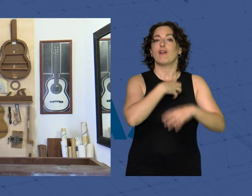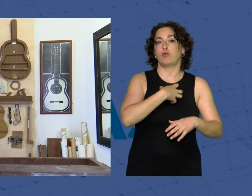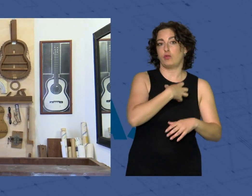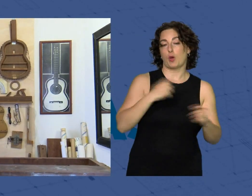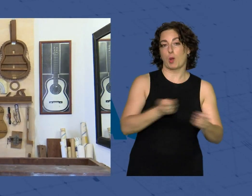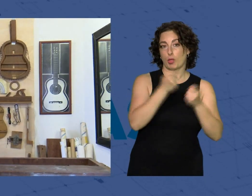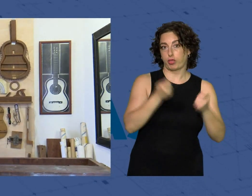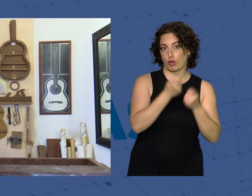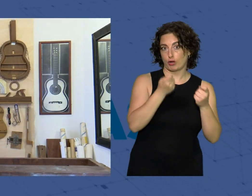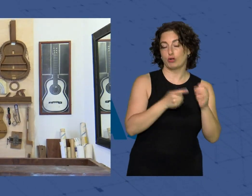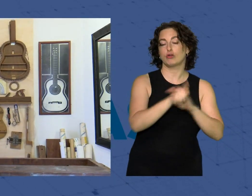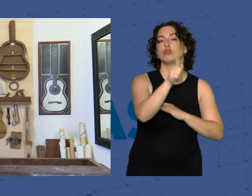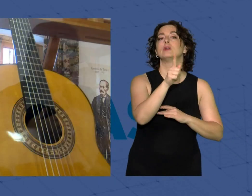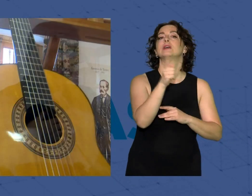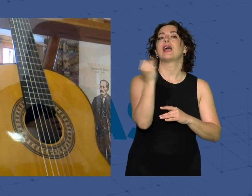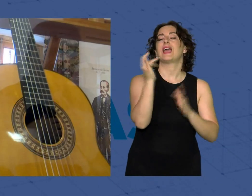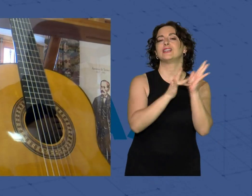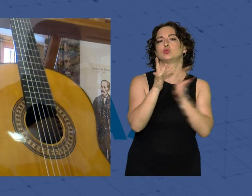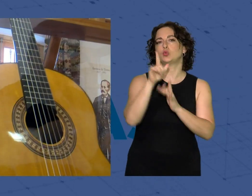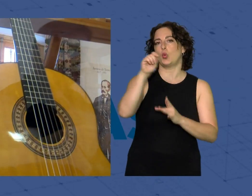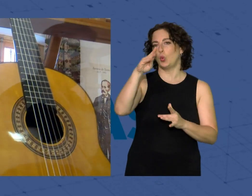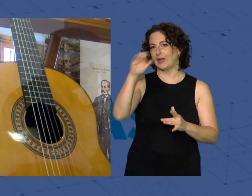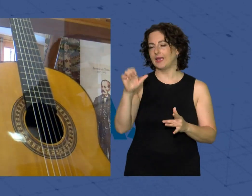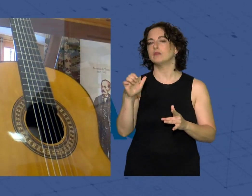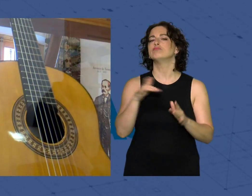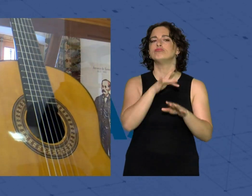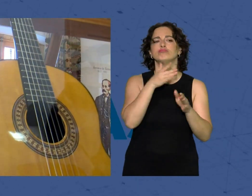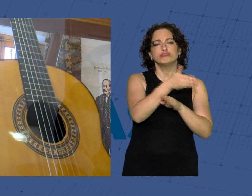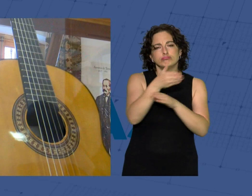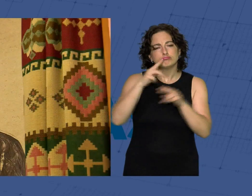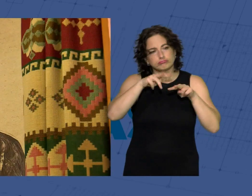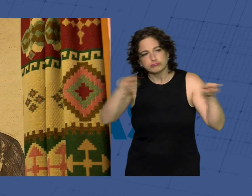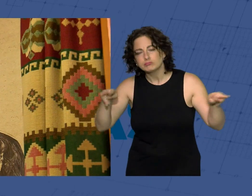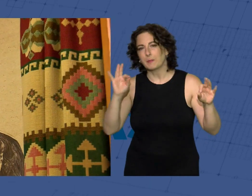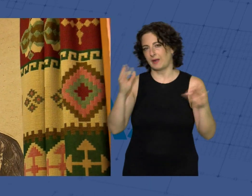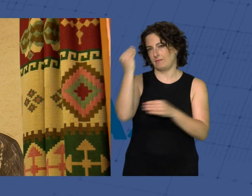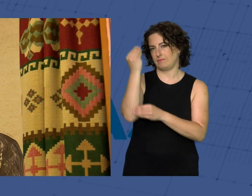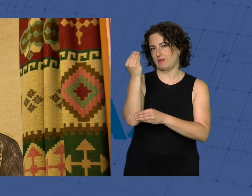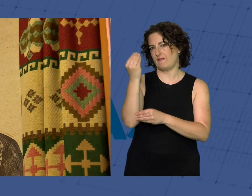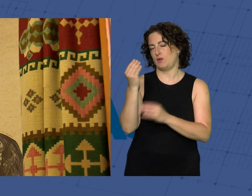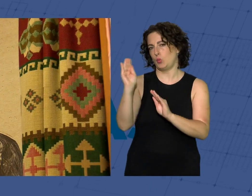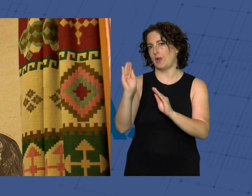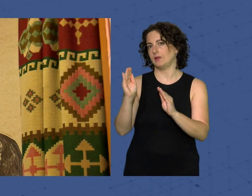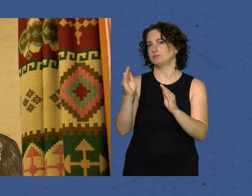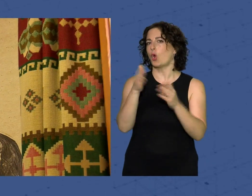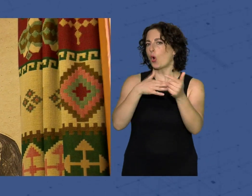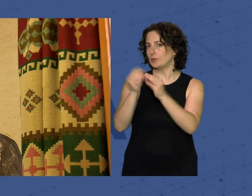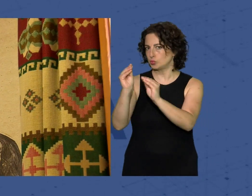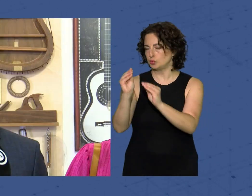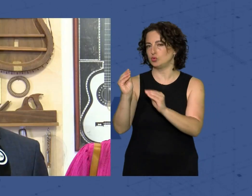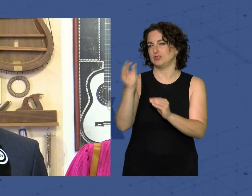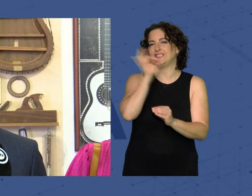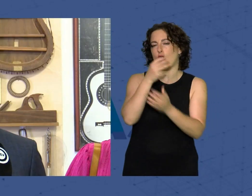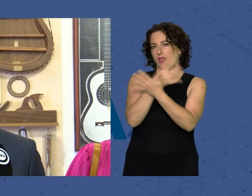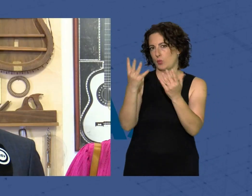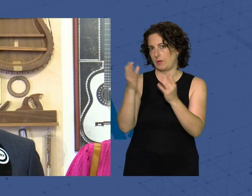de la ciudad, Jesús Luqué, ha recorrido sus instalaciones para poner en valor la figura y la obra del guitarrero del siglo XIX. Con esta